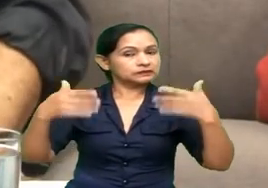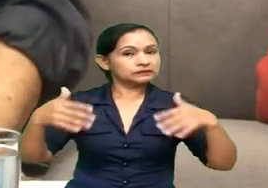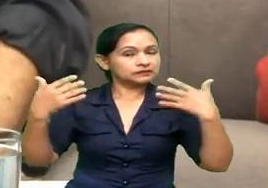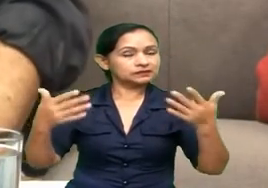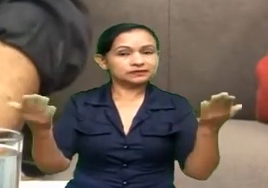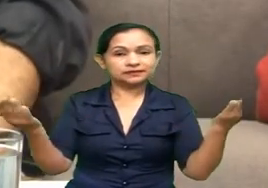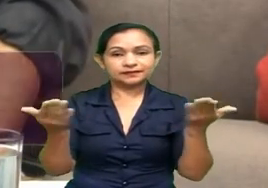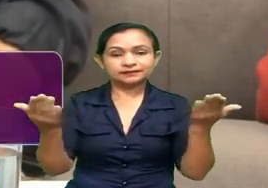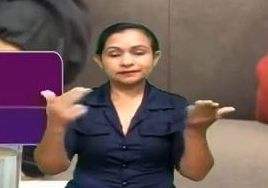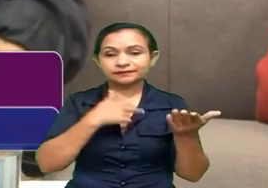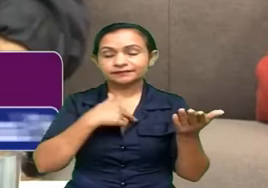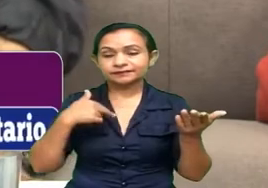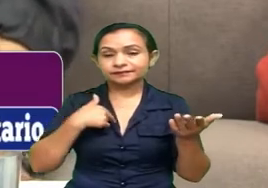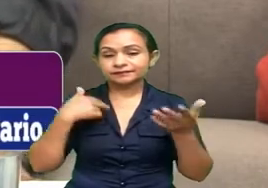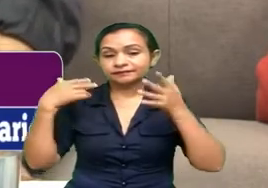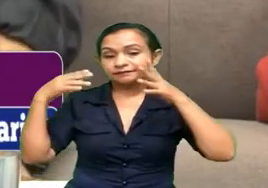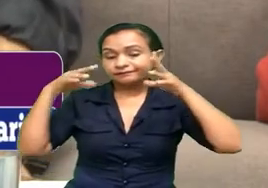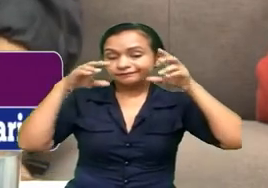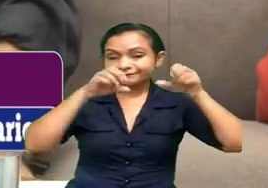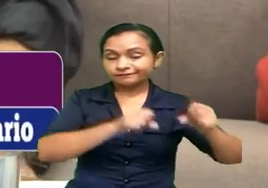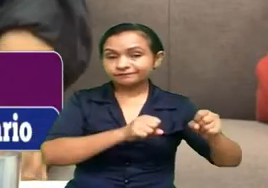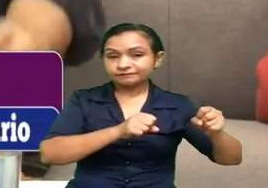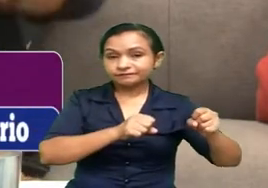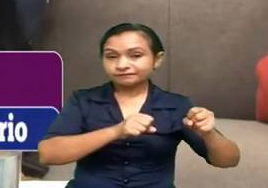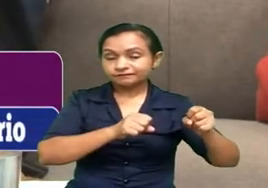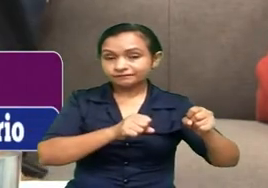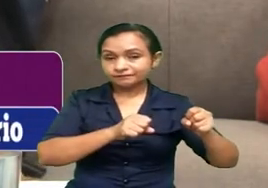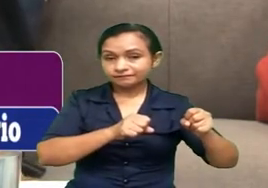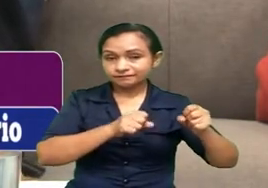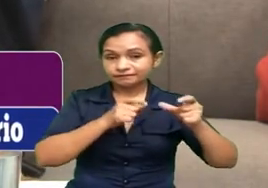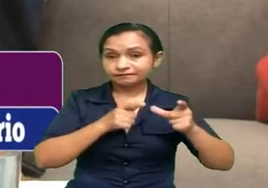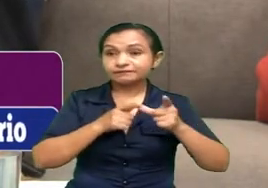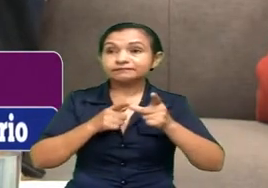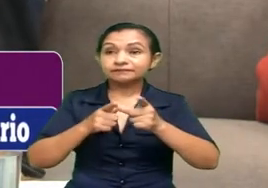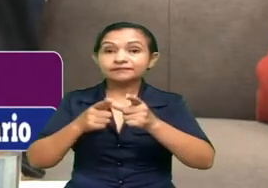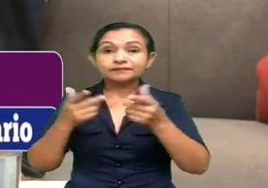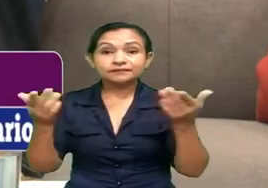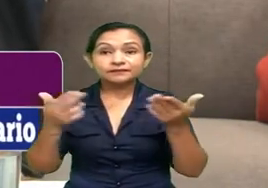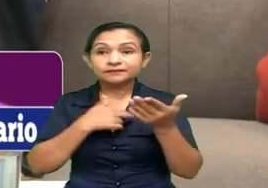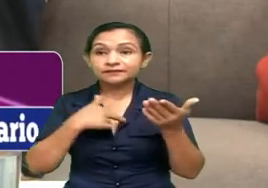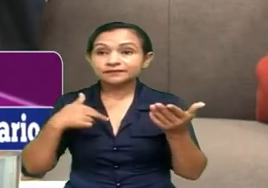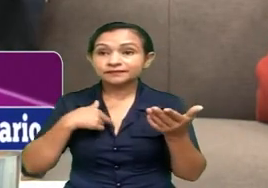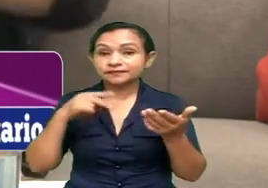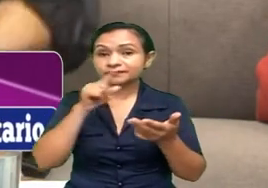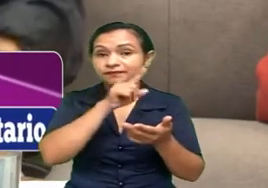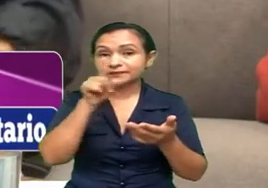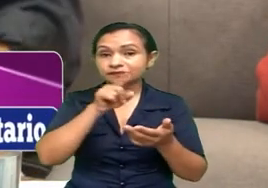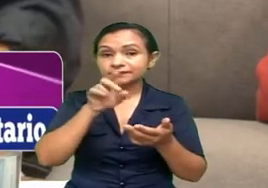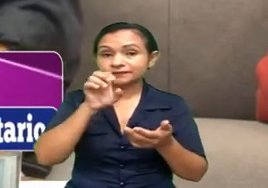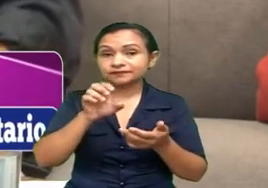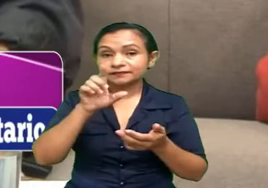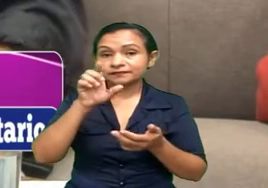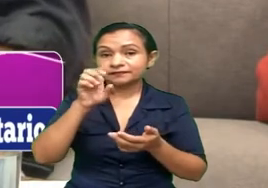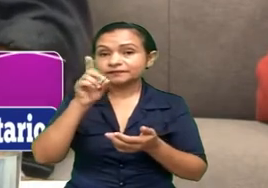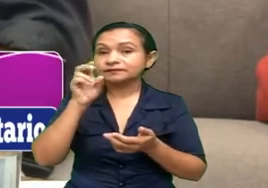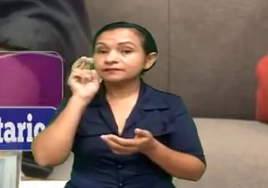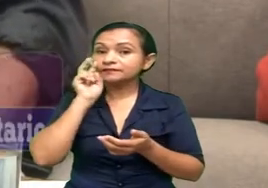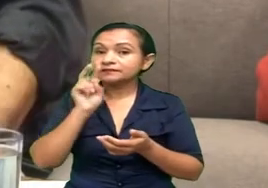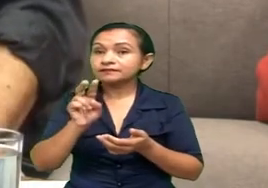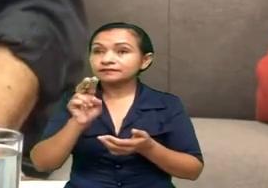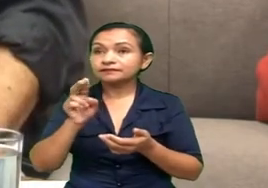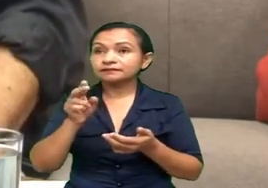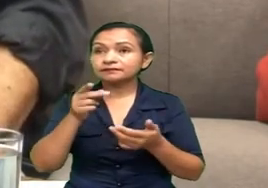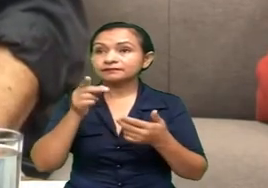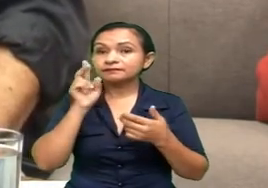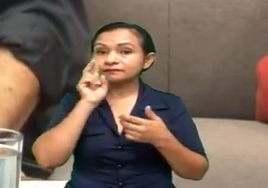Entonces, cuando se toman, van subiendo, y claro, Celedón está viendo con su catalejo y su Estado Mayor